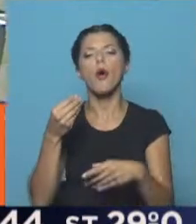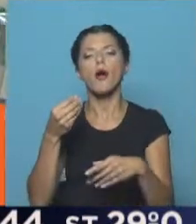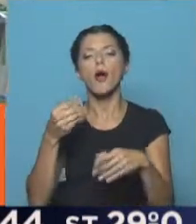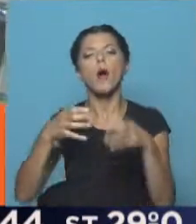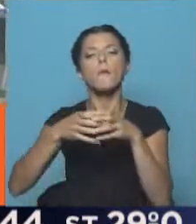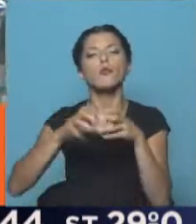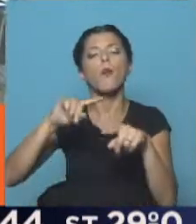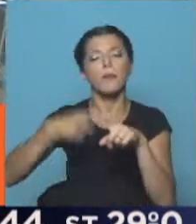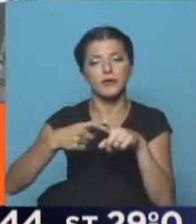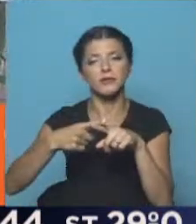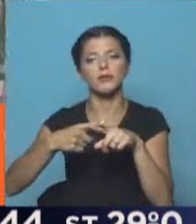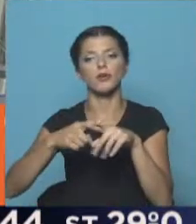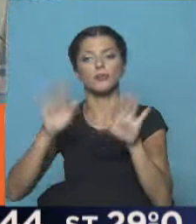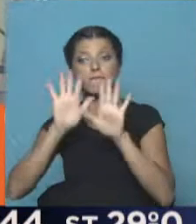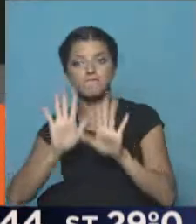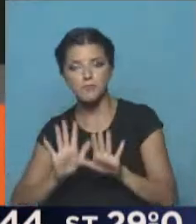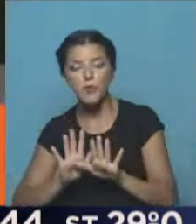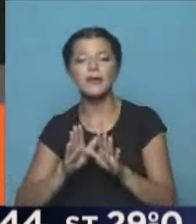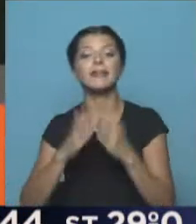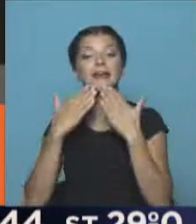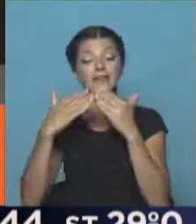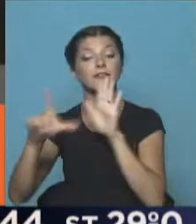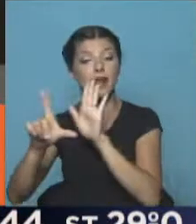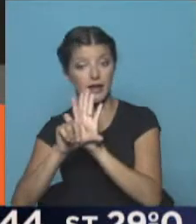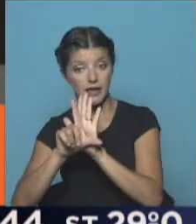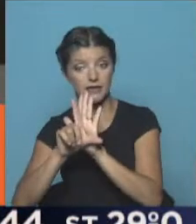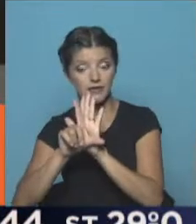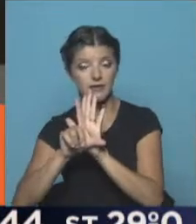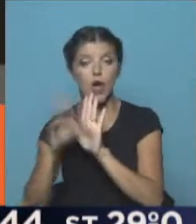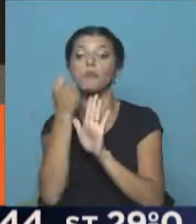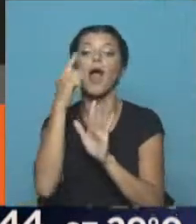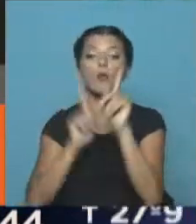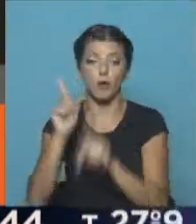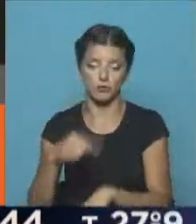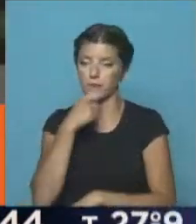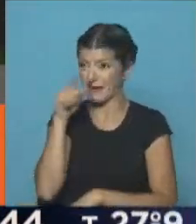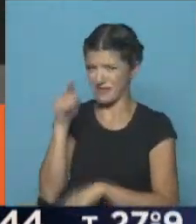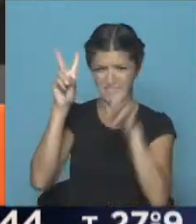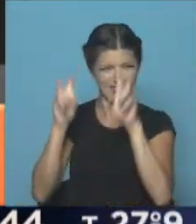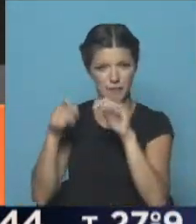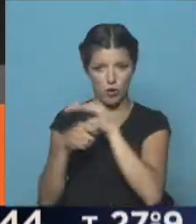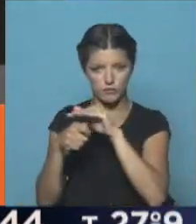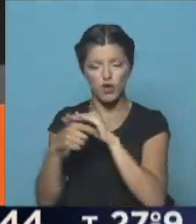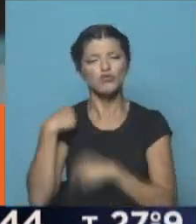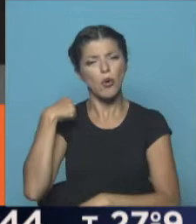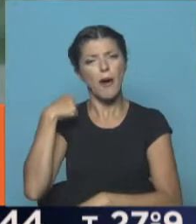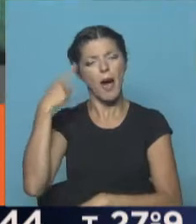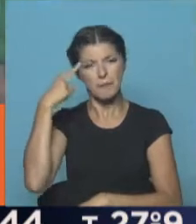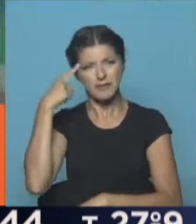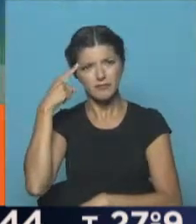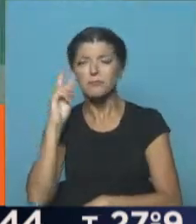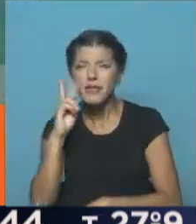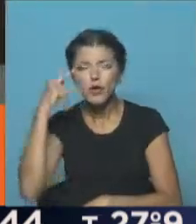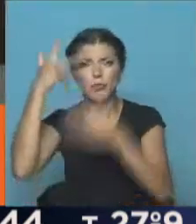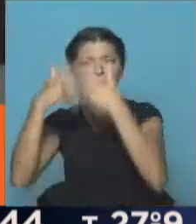permitiendo a través de las leyes determinadas cuestiones como en el caso de la corrupción no podía dejar de pensar en brasil en donde de algún modo